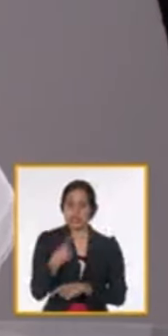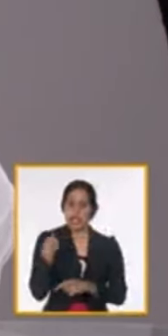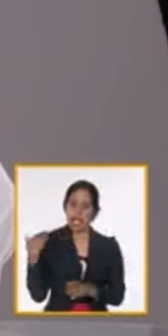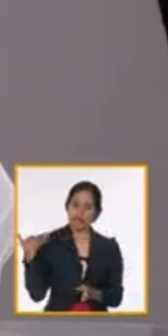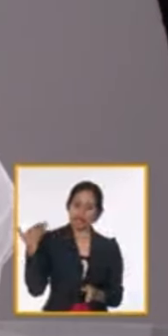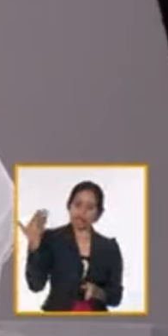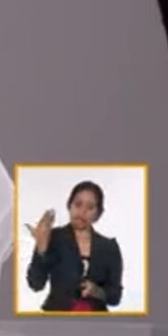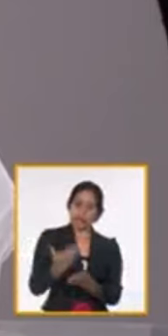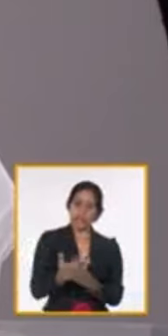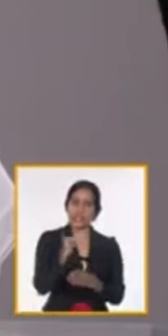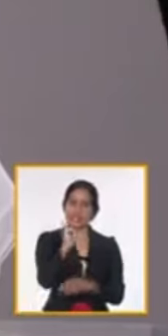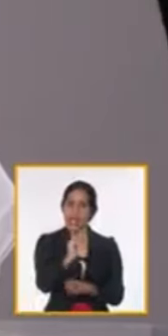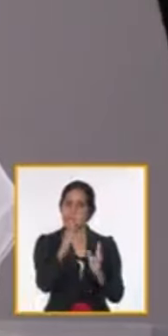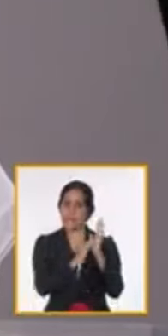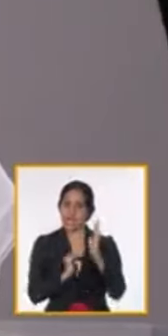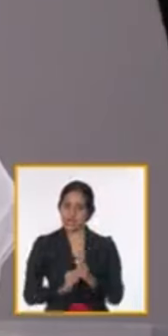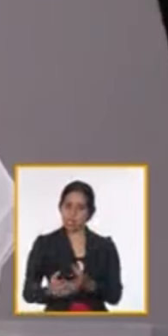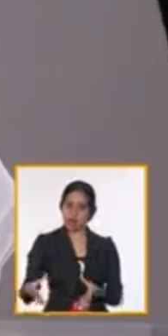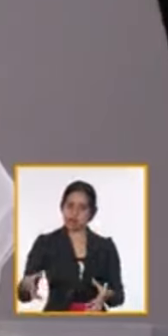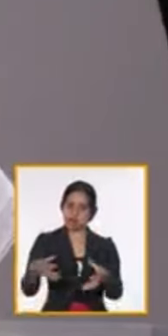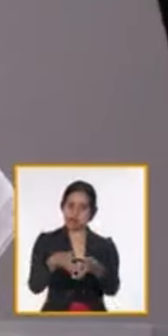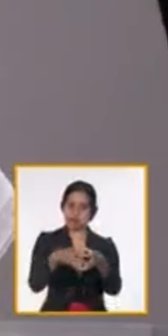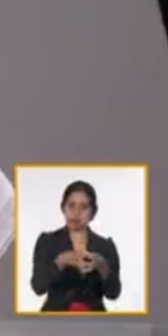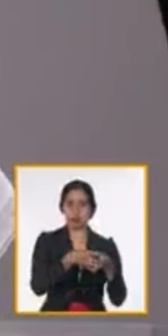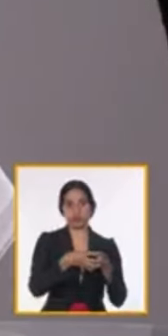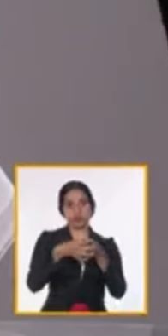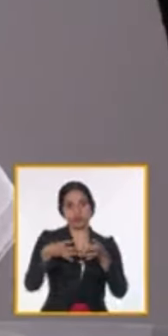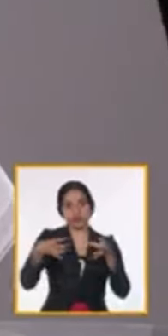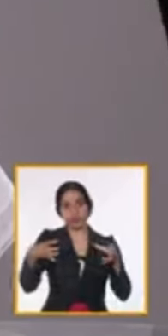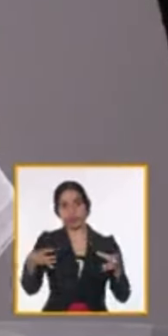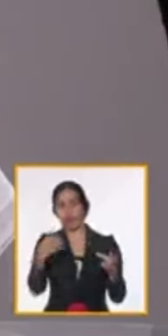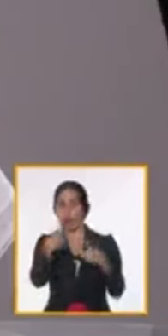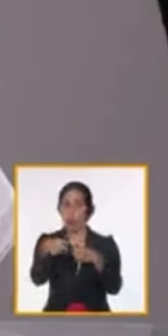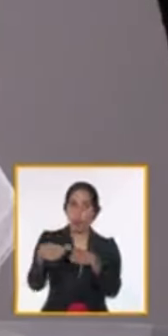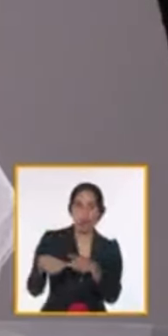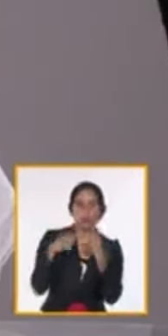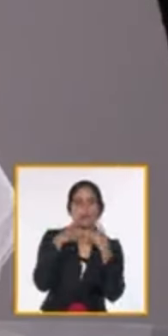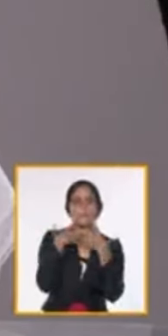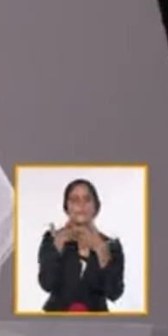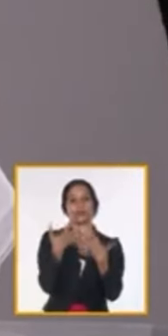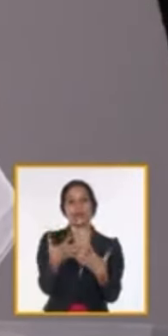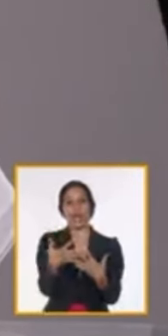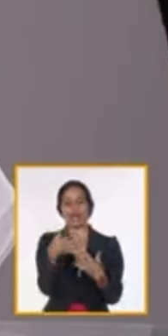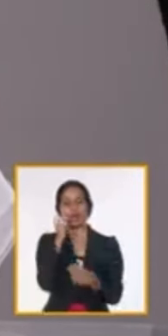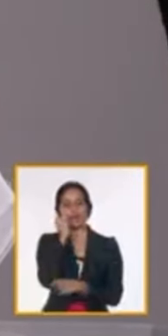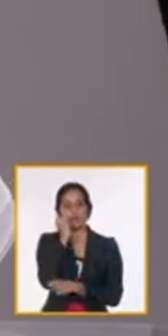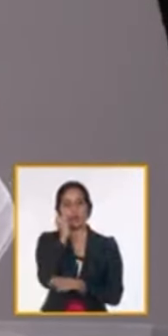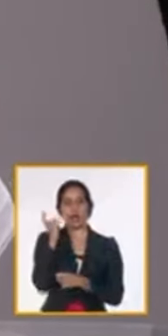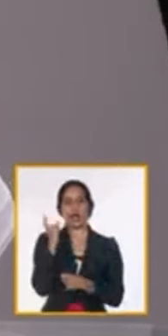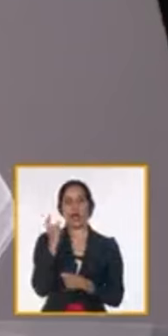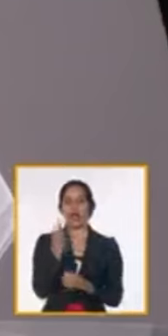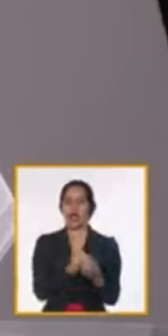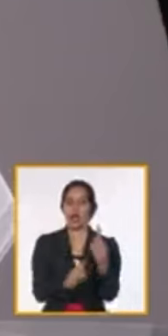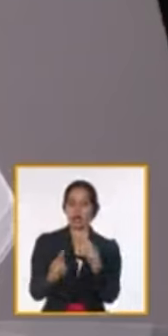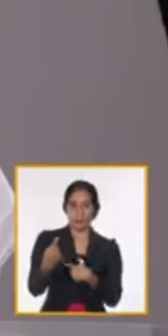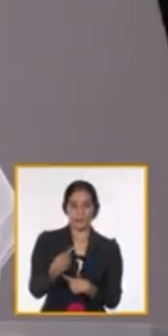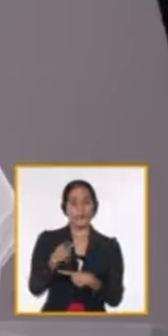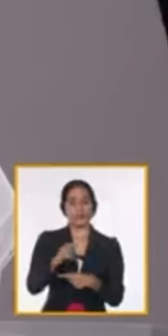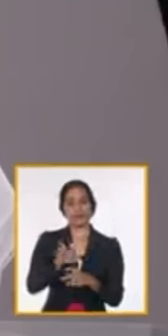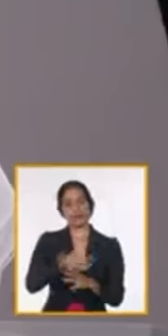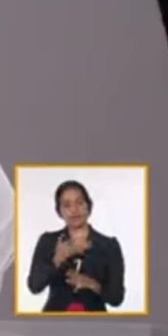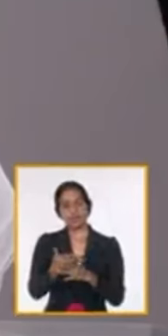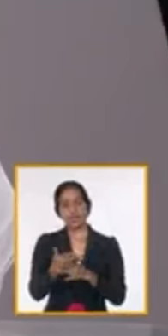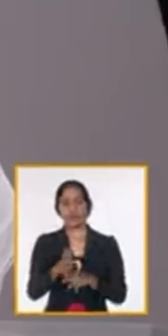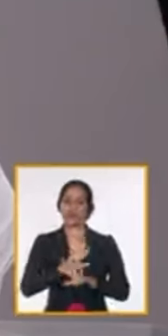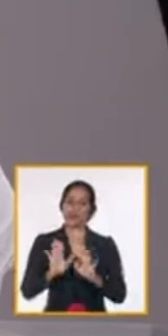6 meses. Vemos movilizaciones masivas de una manera totalmente imprecedente, culminando más